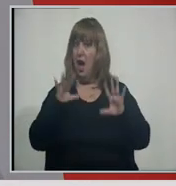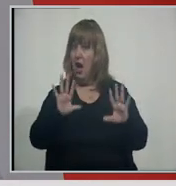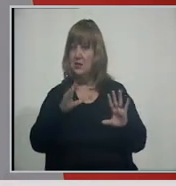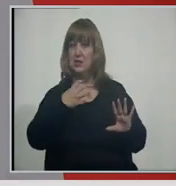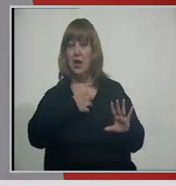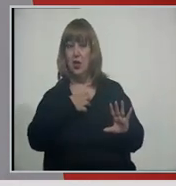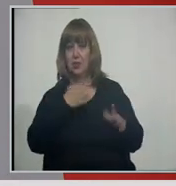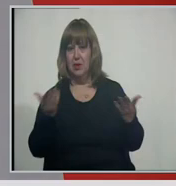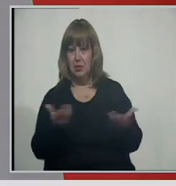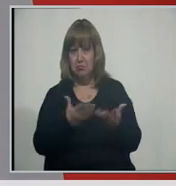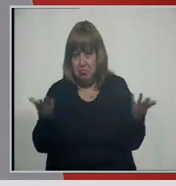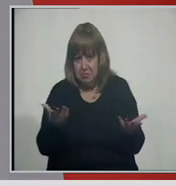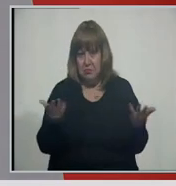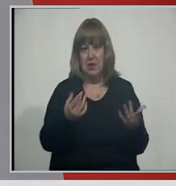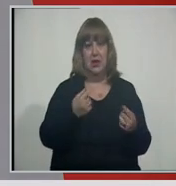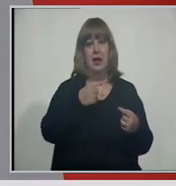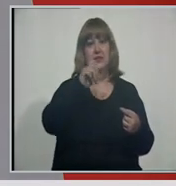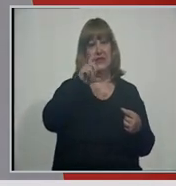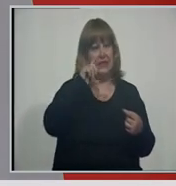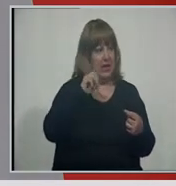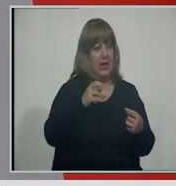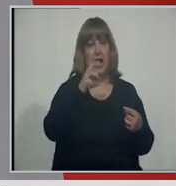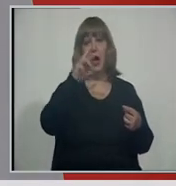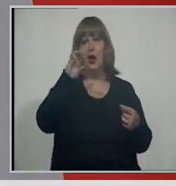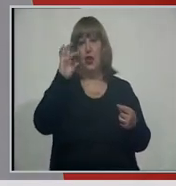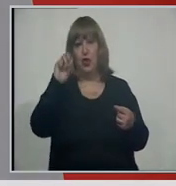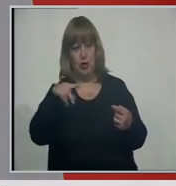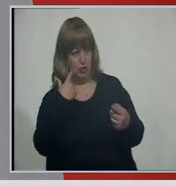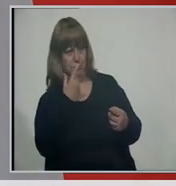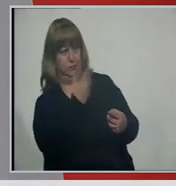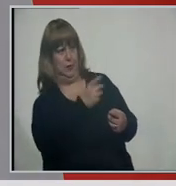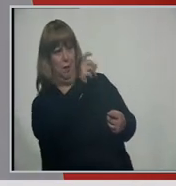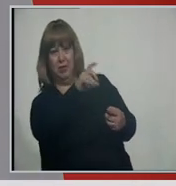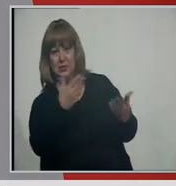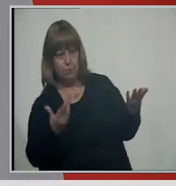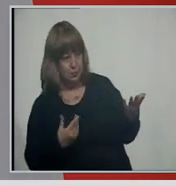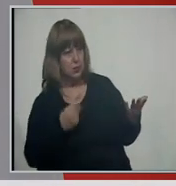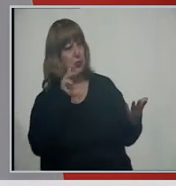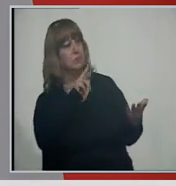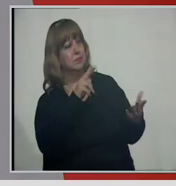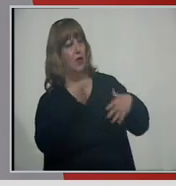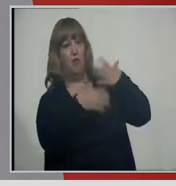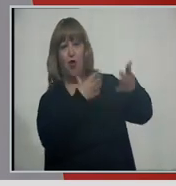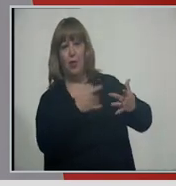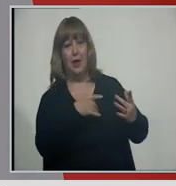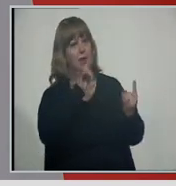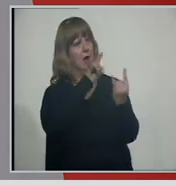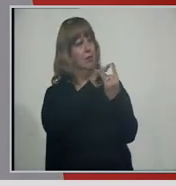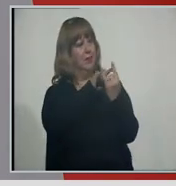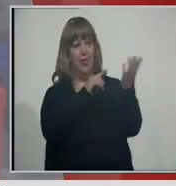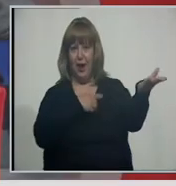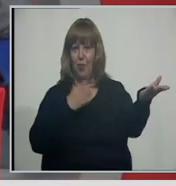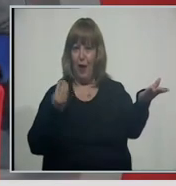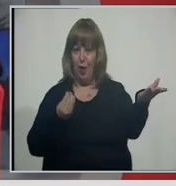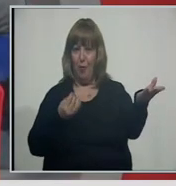nadie bien se ha contratado en el 4 don es decir bien a nadie cuando empezaron y yo dije no este señor va a ser un grande pensando en paola krum bueno